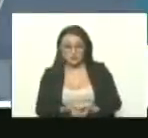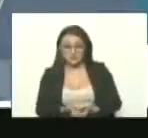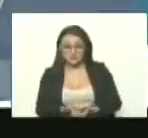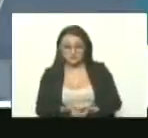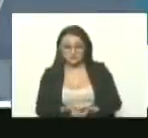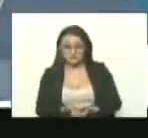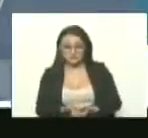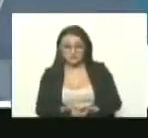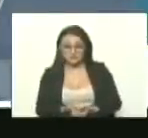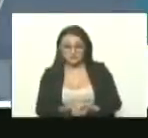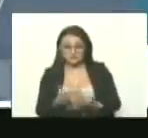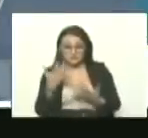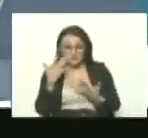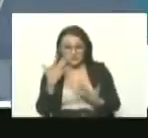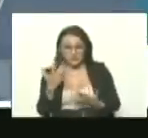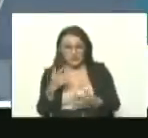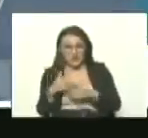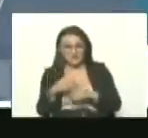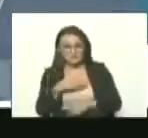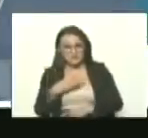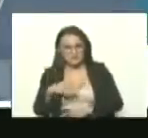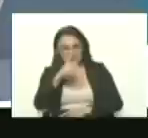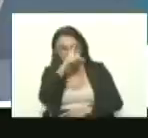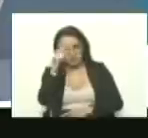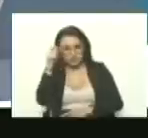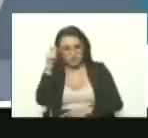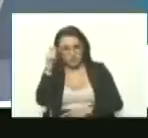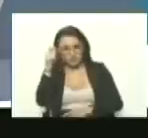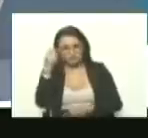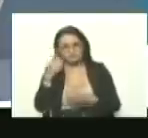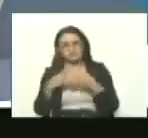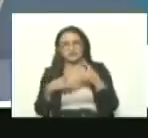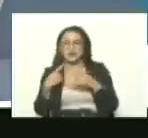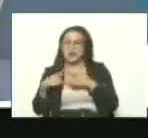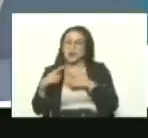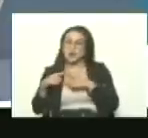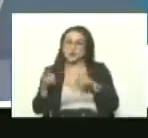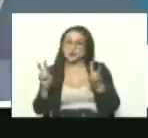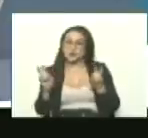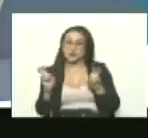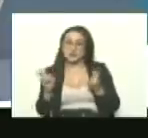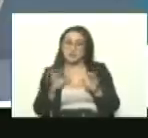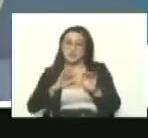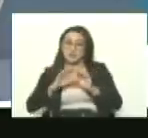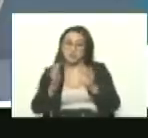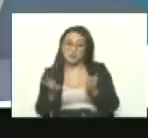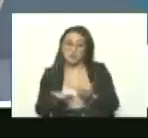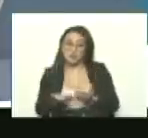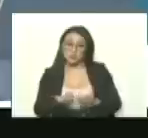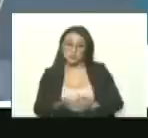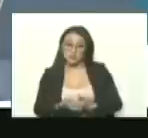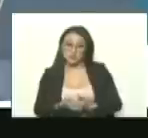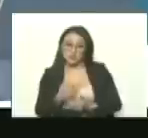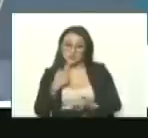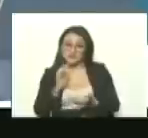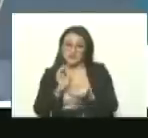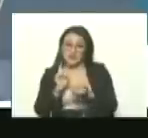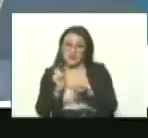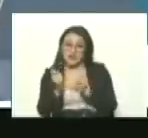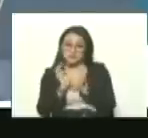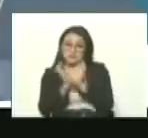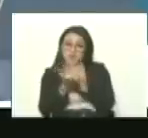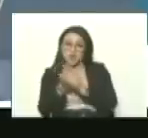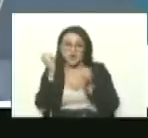ve posiciones como la del expresidente Donald Trump, entre otros negacionistas del mundo, que dicen que el cambio climático es